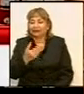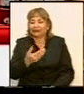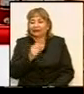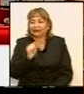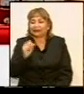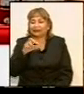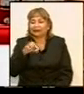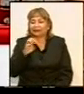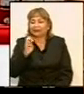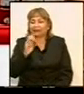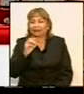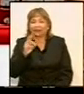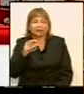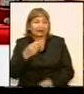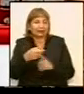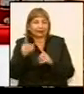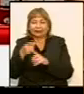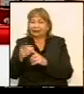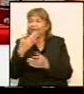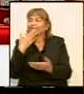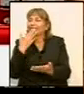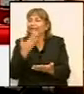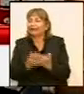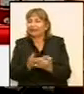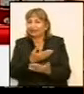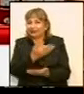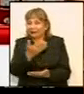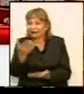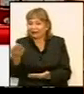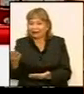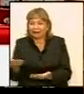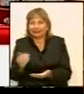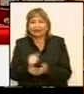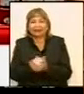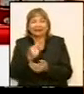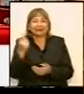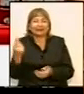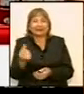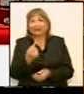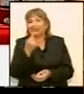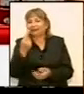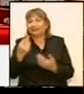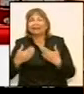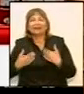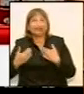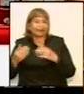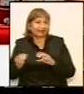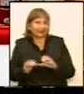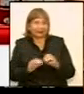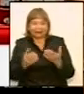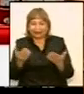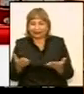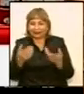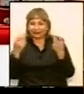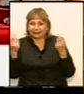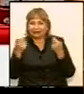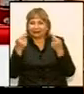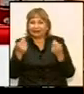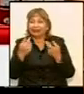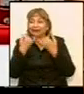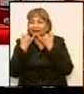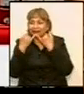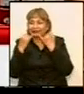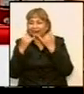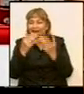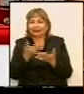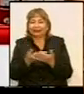Pedro y otros más. Muchas gracias, gracias, porque solo así se puede haber realizado estas actividades informativas